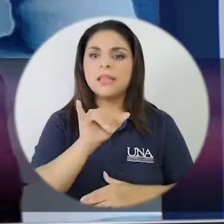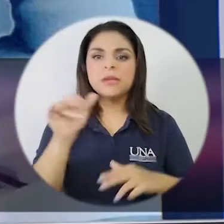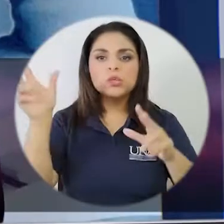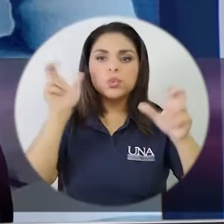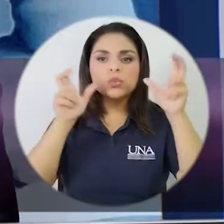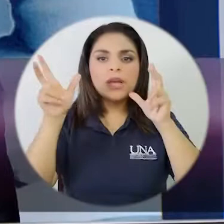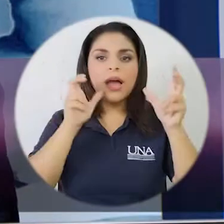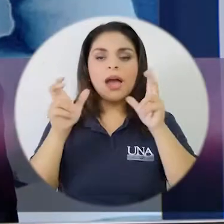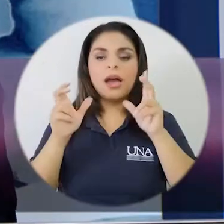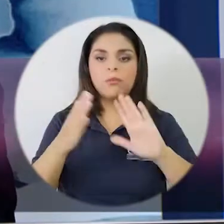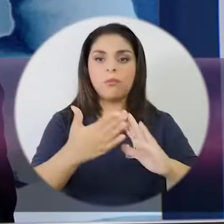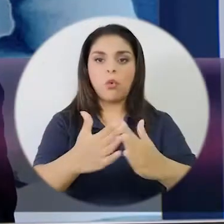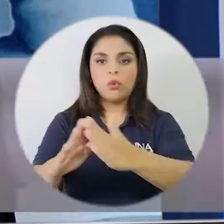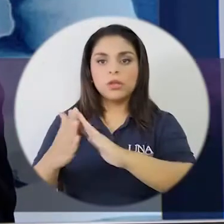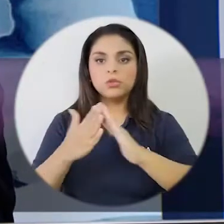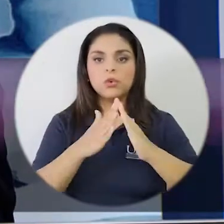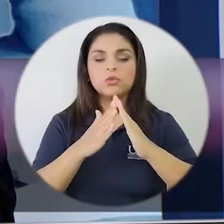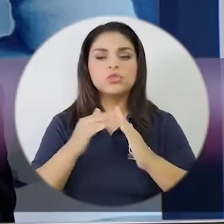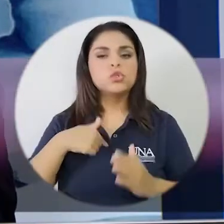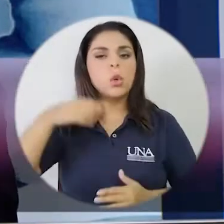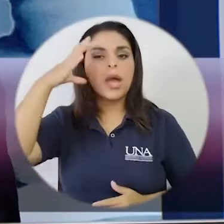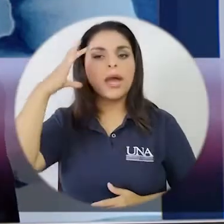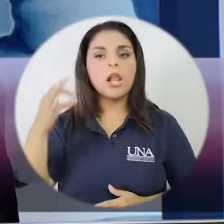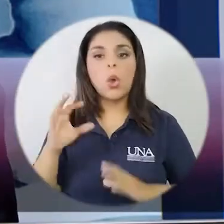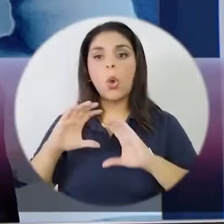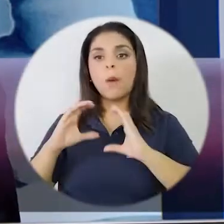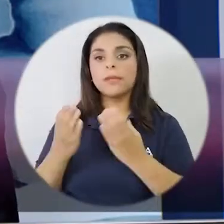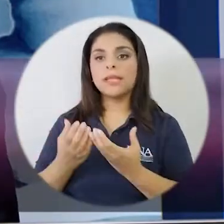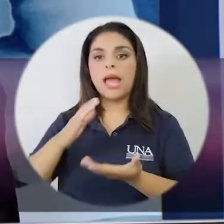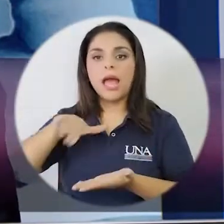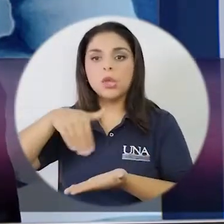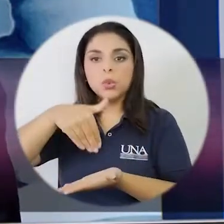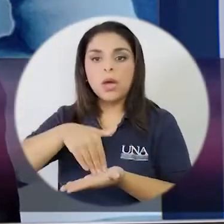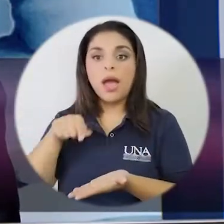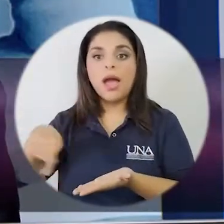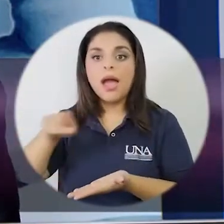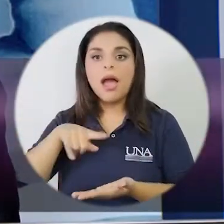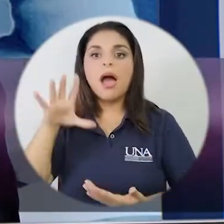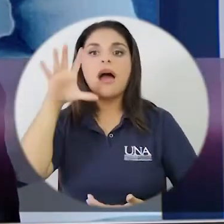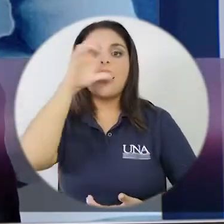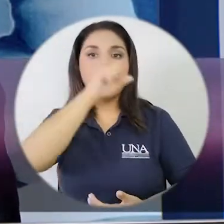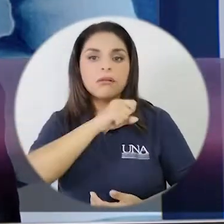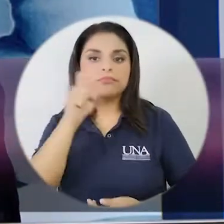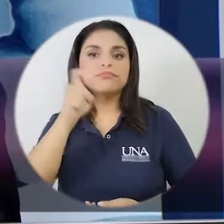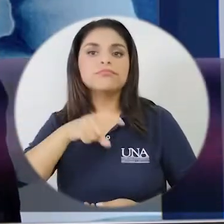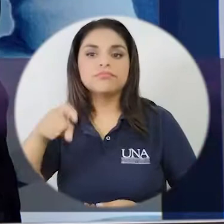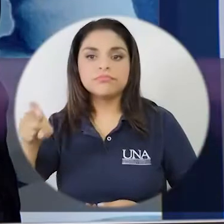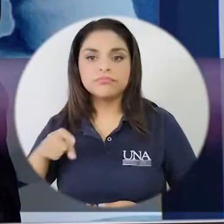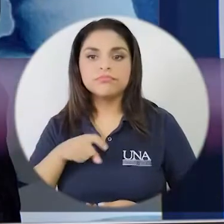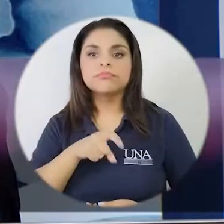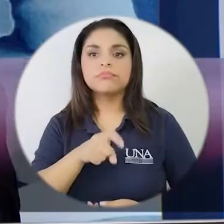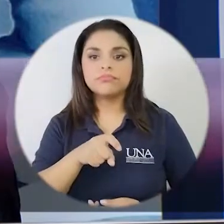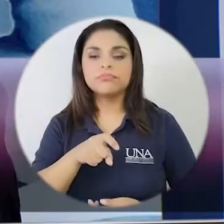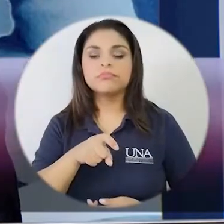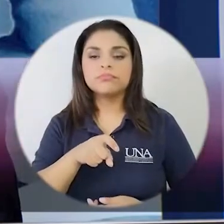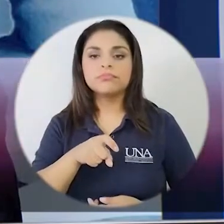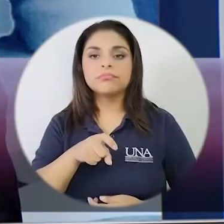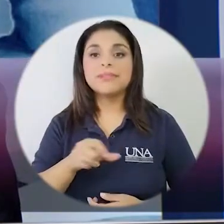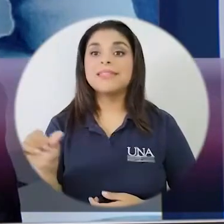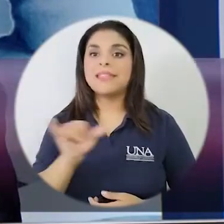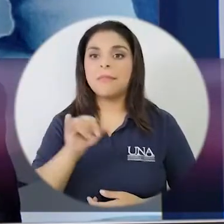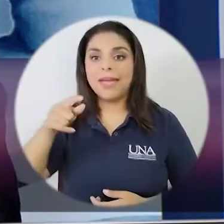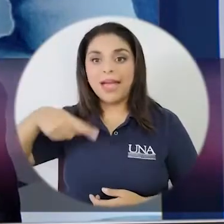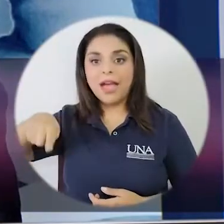escuchar también a la población, ¿verdad? A mí me parece que los comités cantonales son los que detectan las necesidades, ¿verdad? Detectan